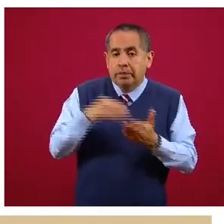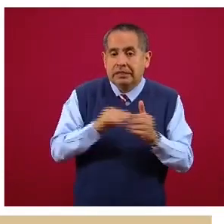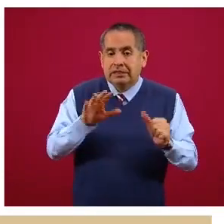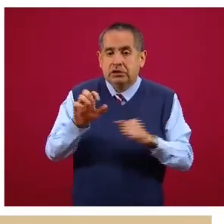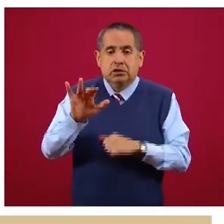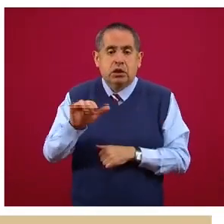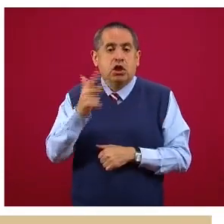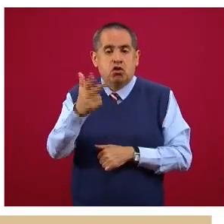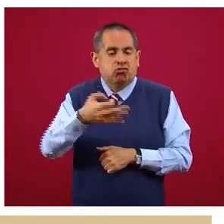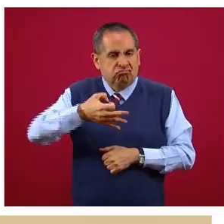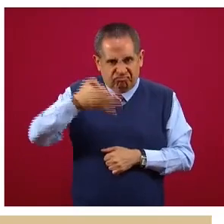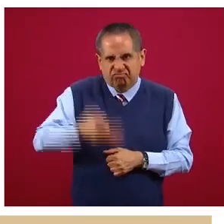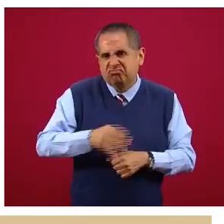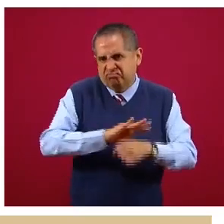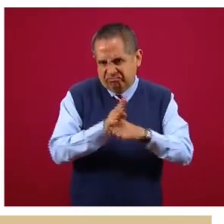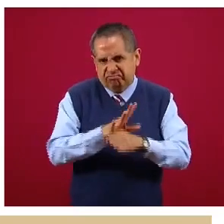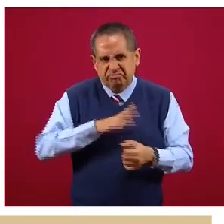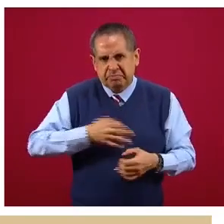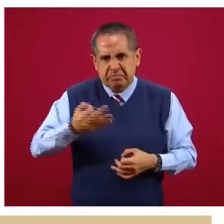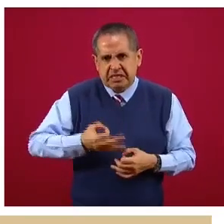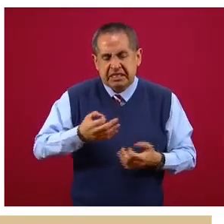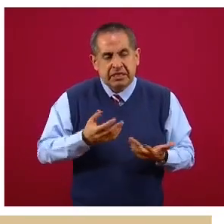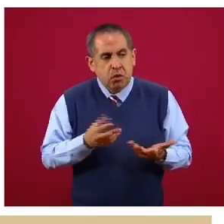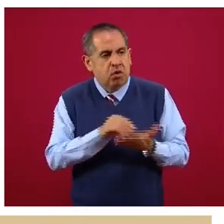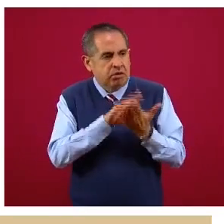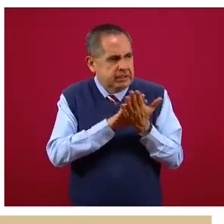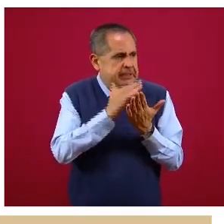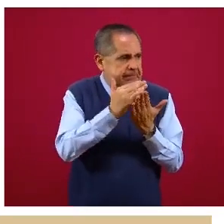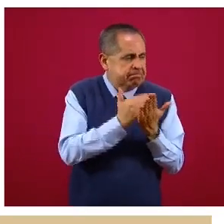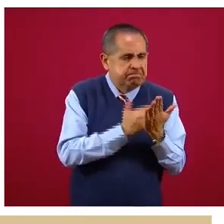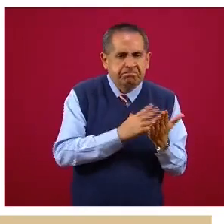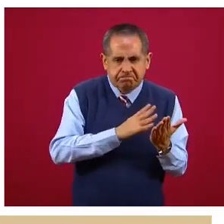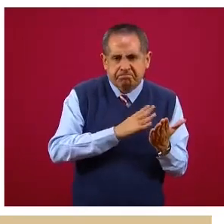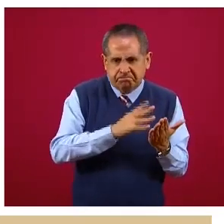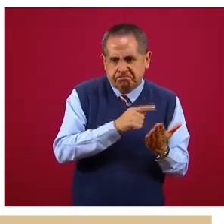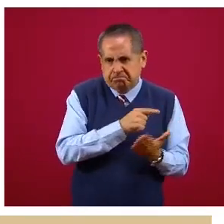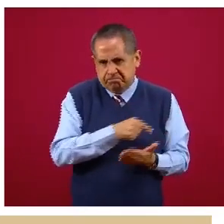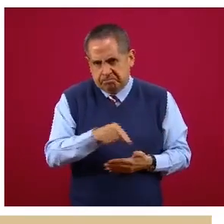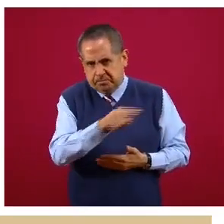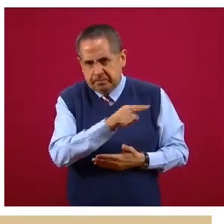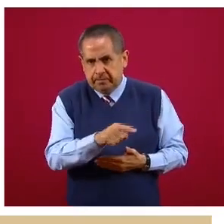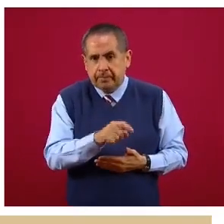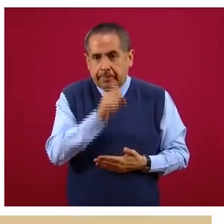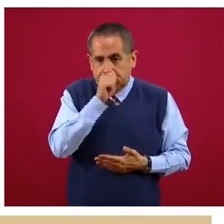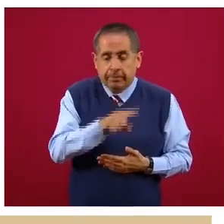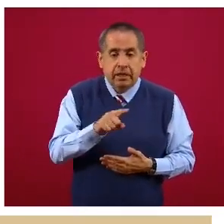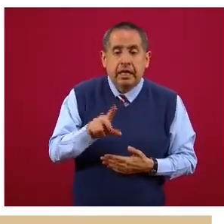52.658 casos confirmados registrados y también los